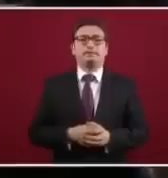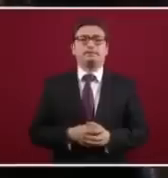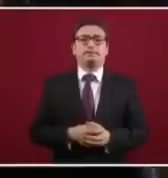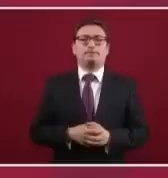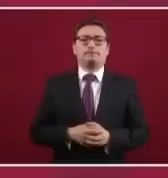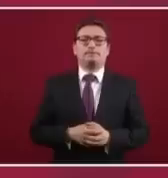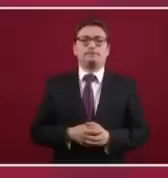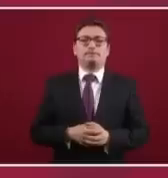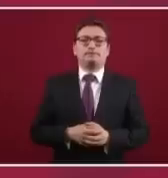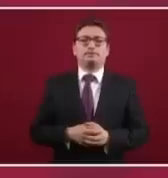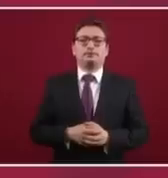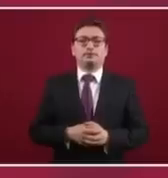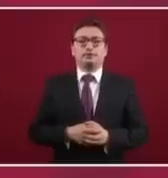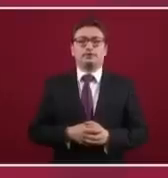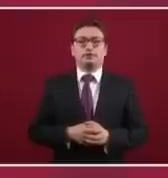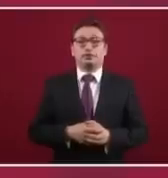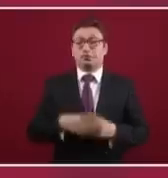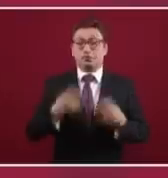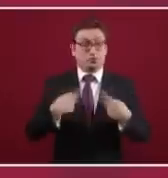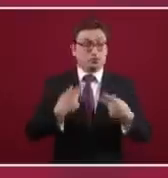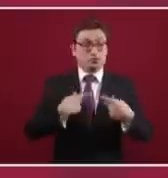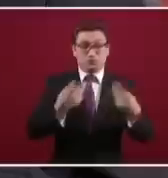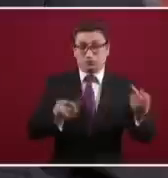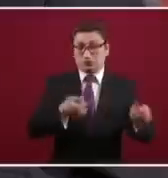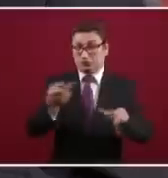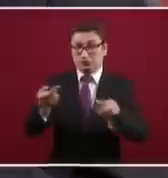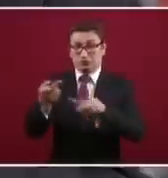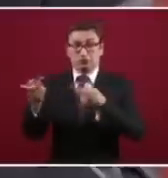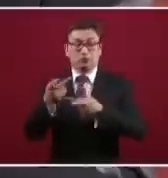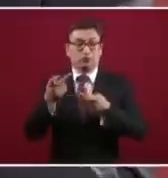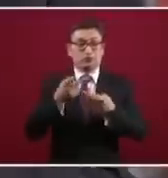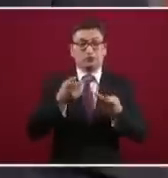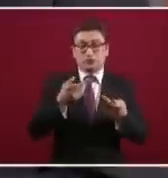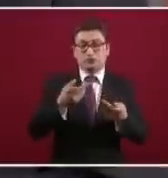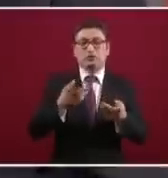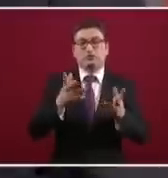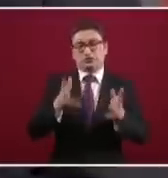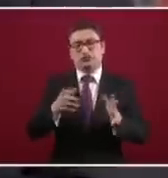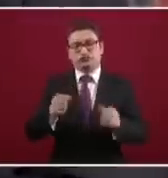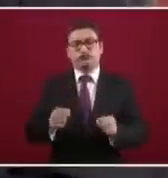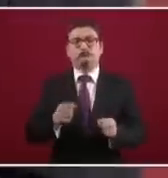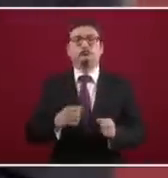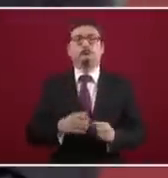garantiza la consulta popular o se quitan